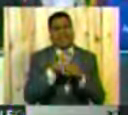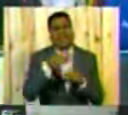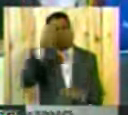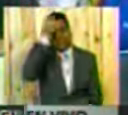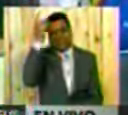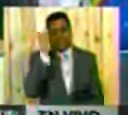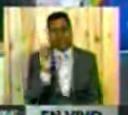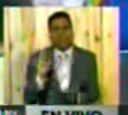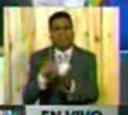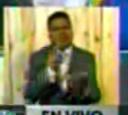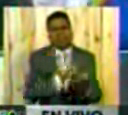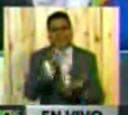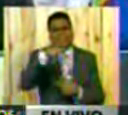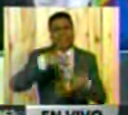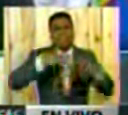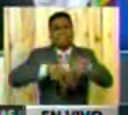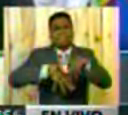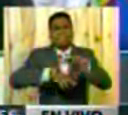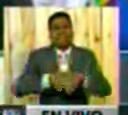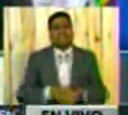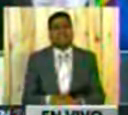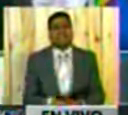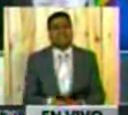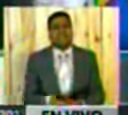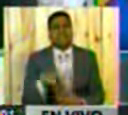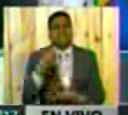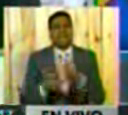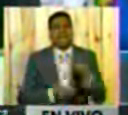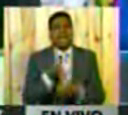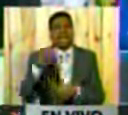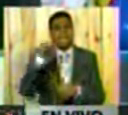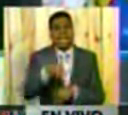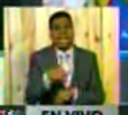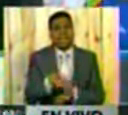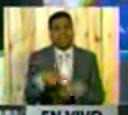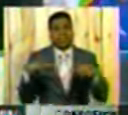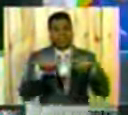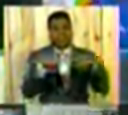presente en esta movilización que se realiza desde la Plaza Morelos.